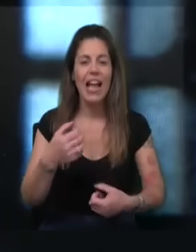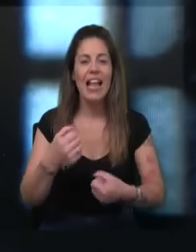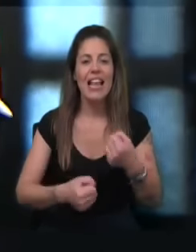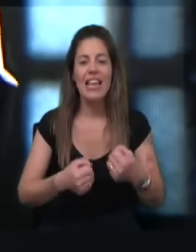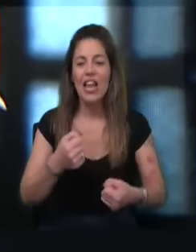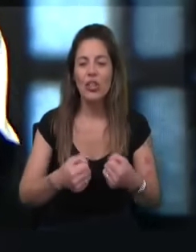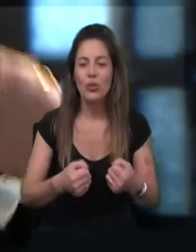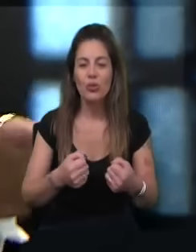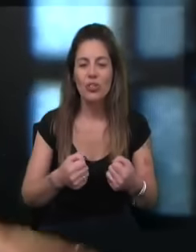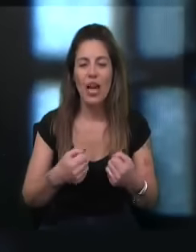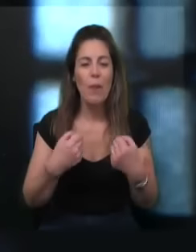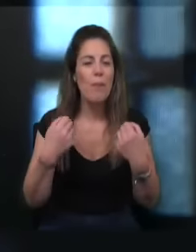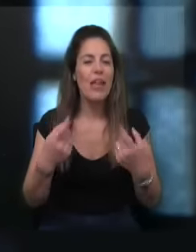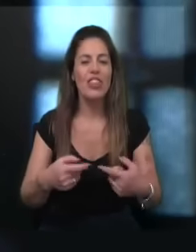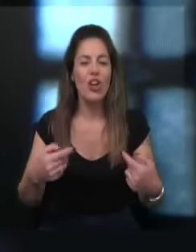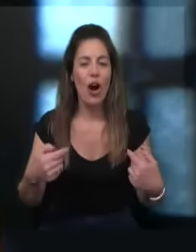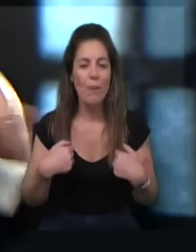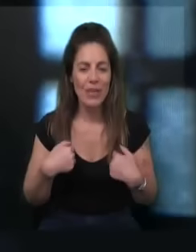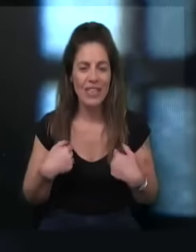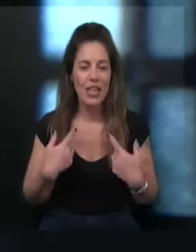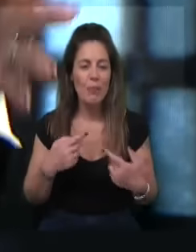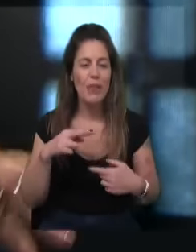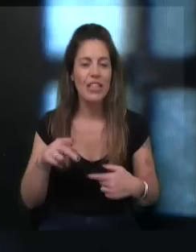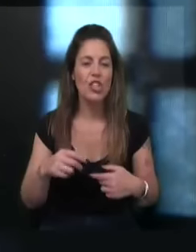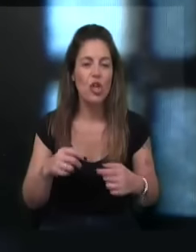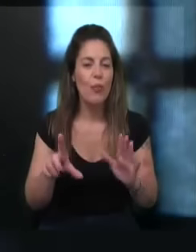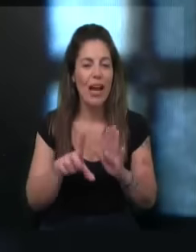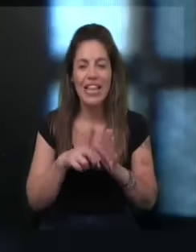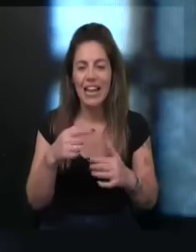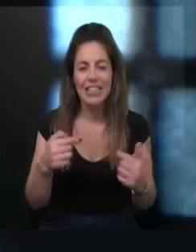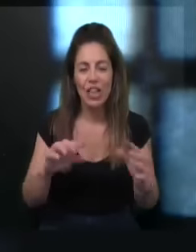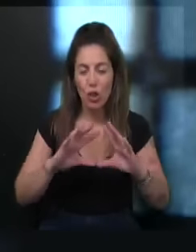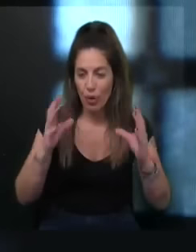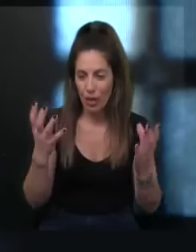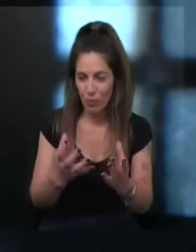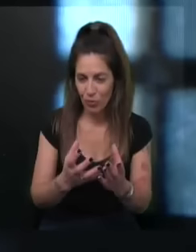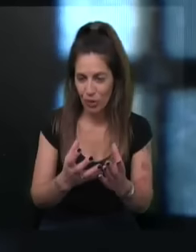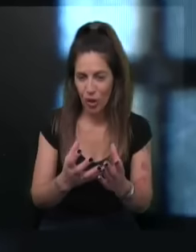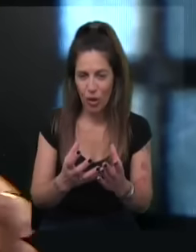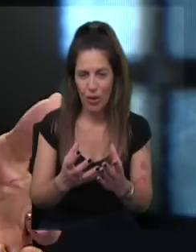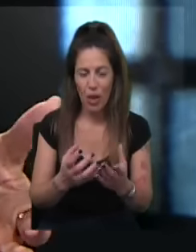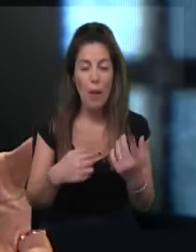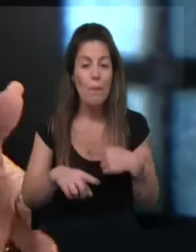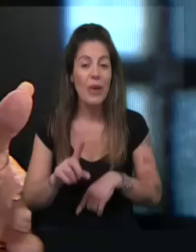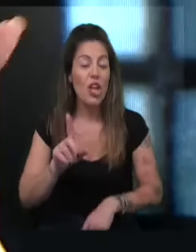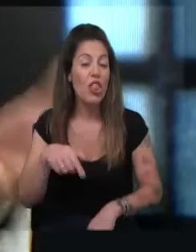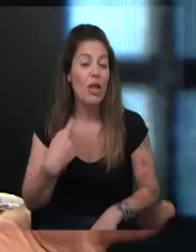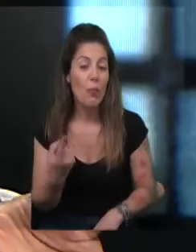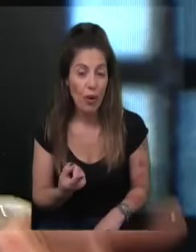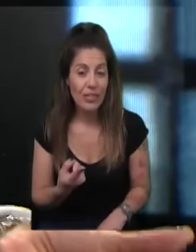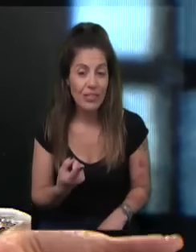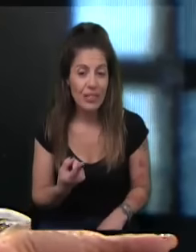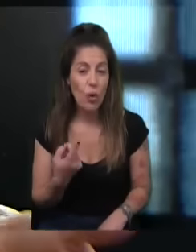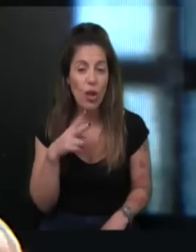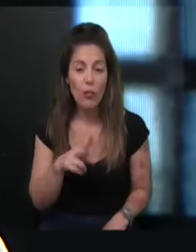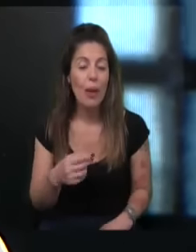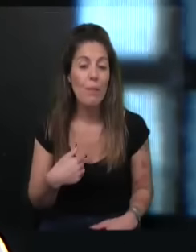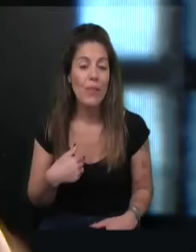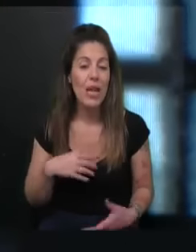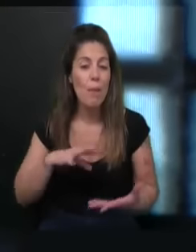me empluma las alas mientras iba legalizando por el mundo pero después cuando ven Cuál es mi